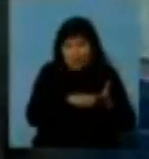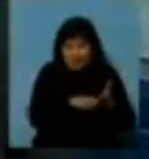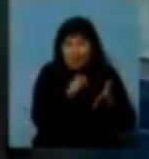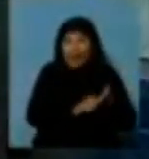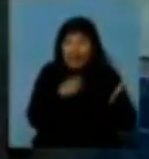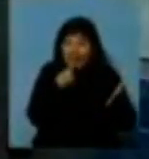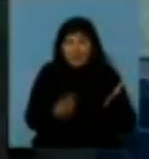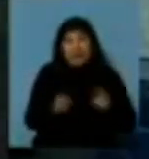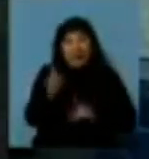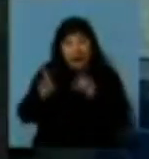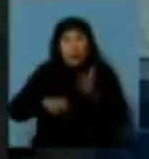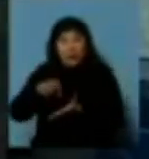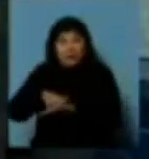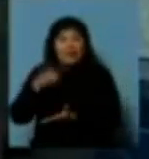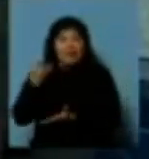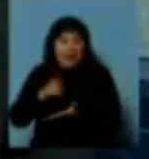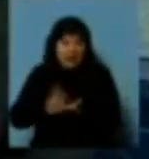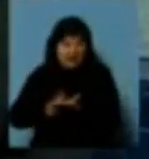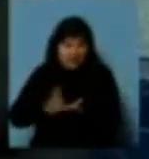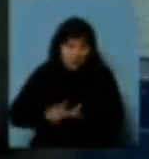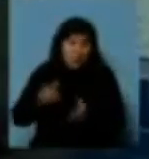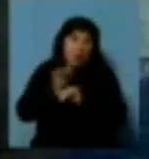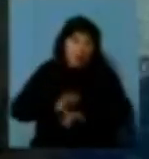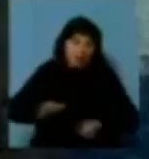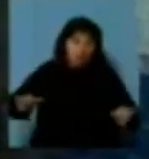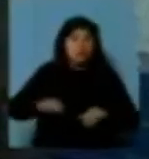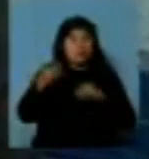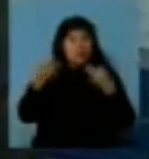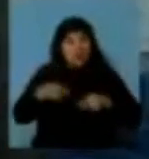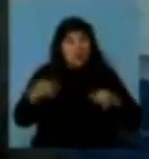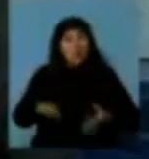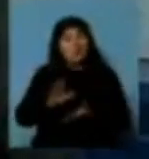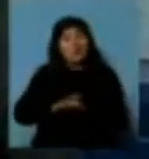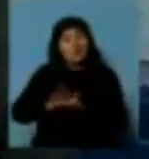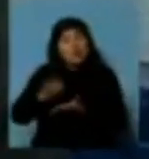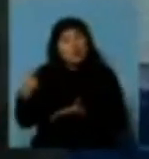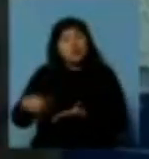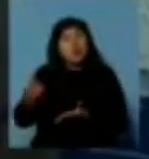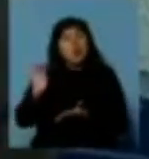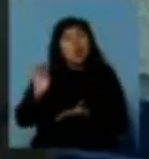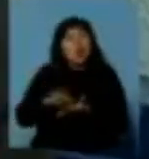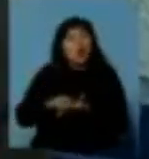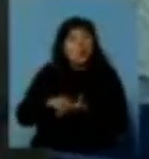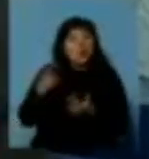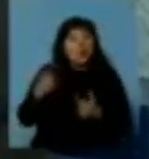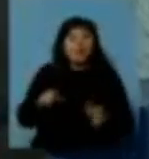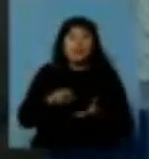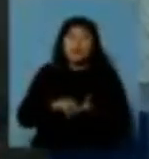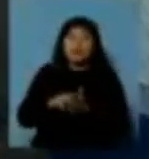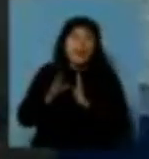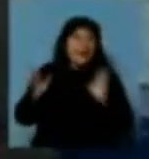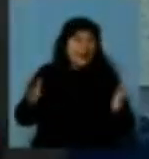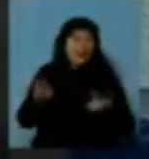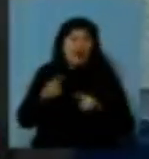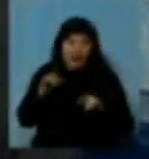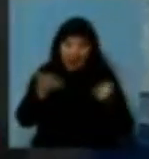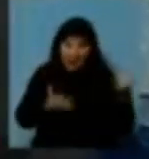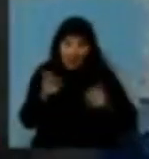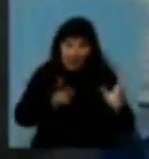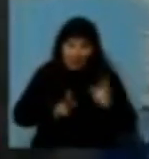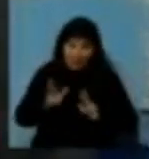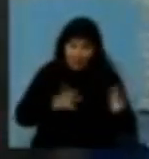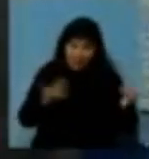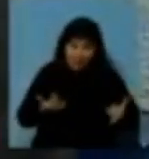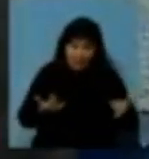ya tenga algún anuncios sobre alguna situación delicada para seguir funcionando? En